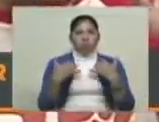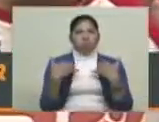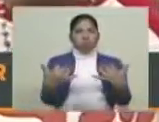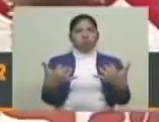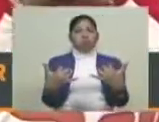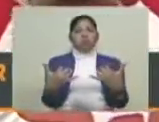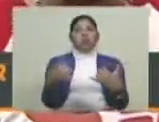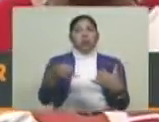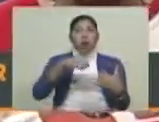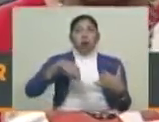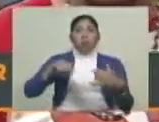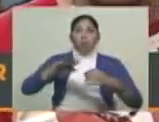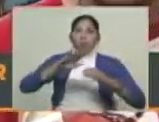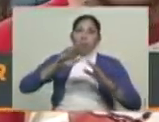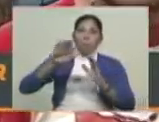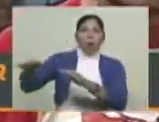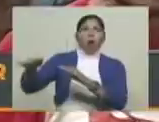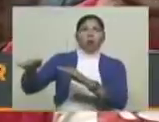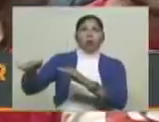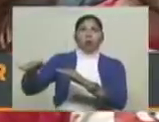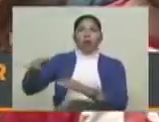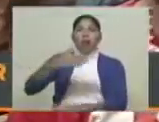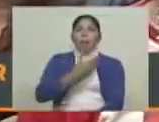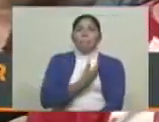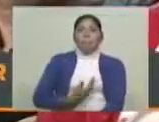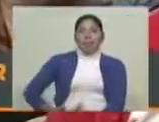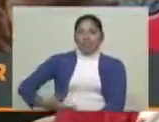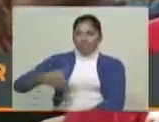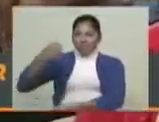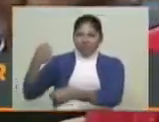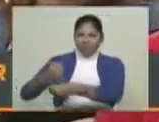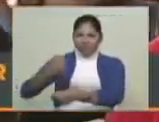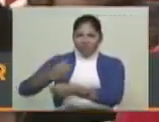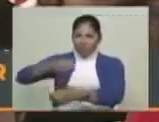en apoyo al presidente obrero